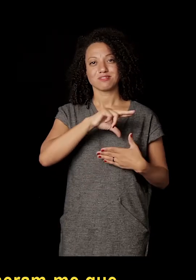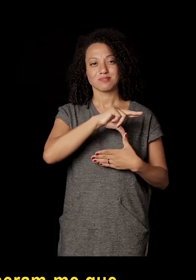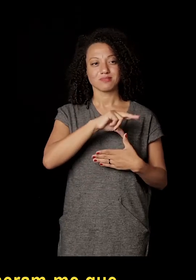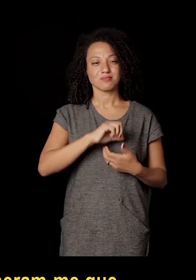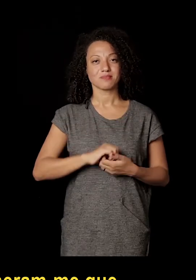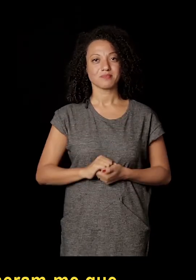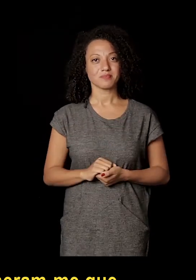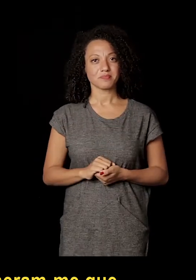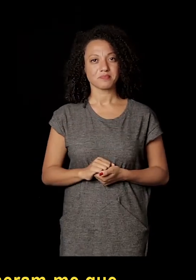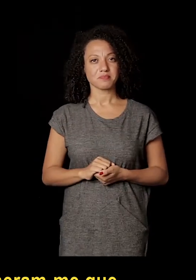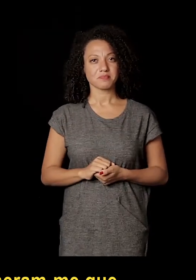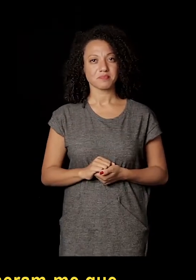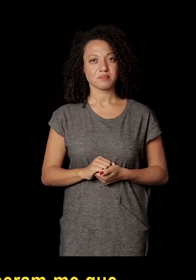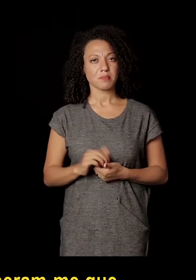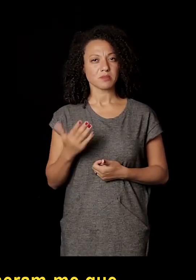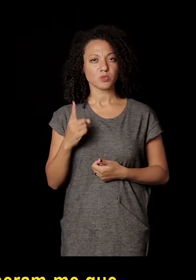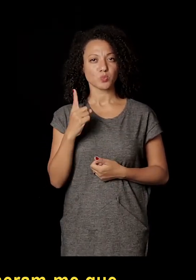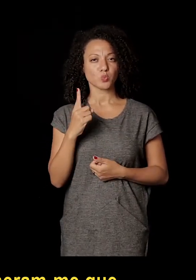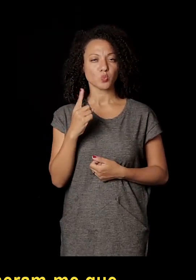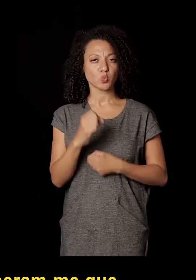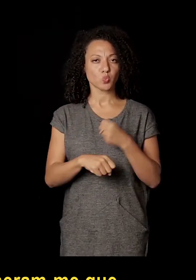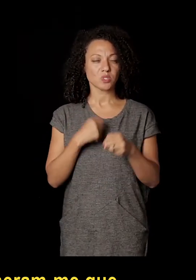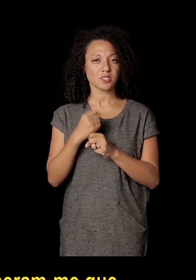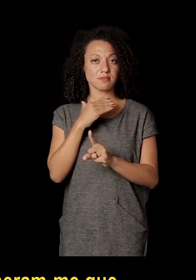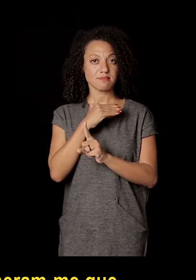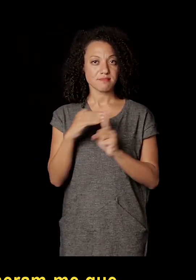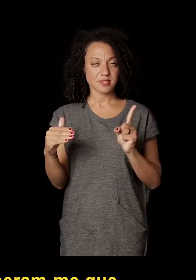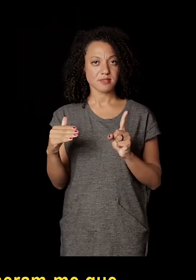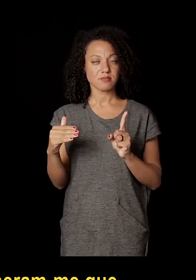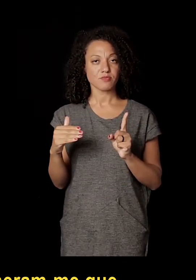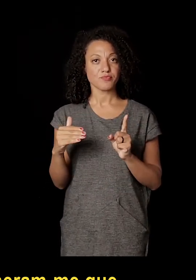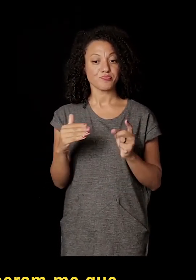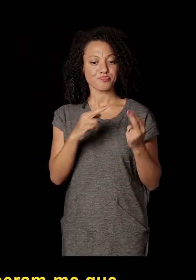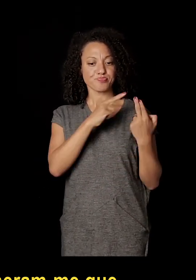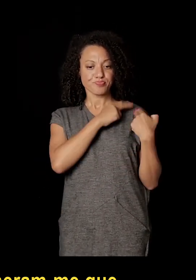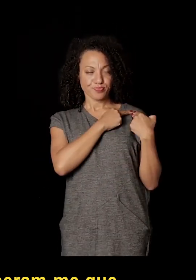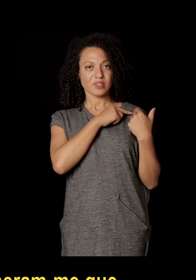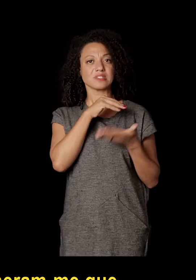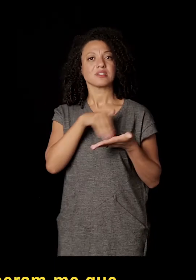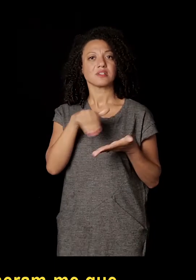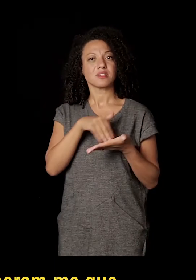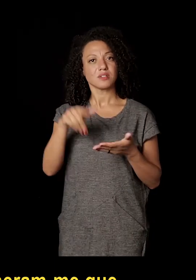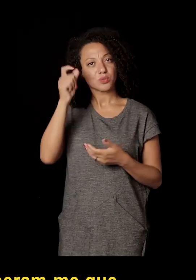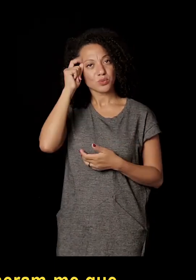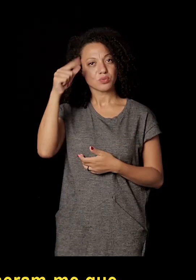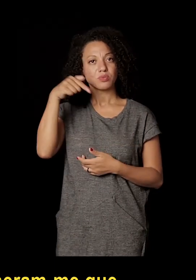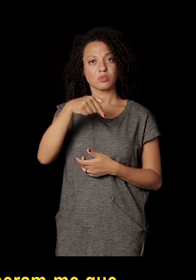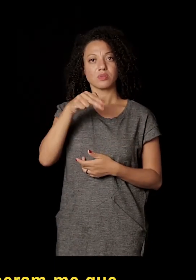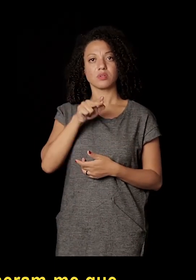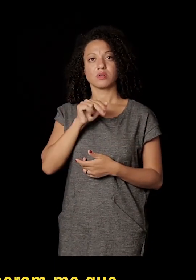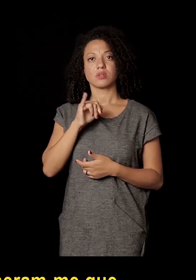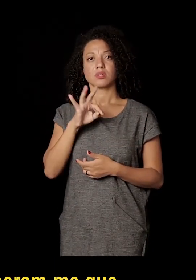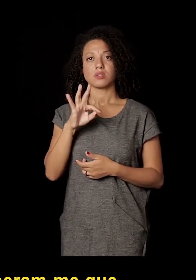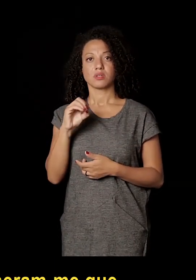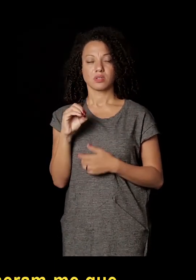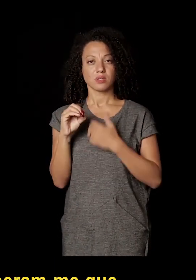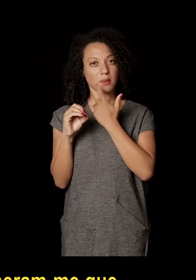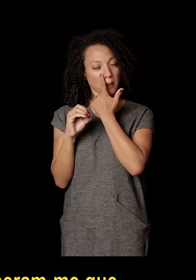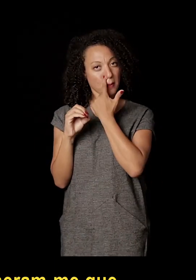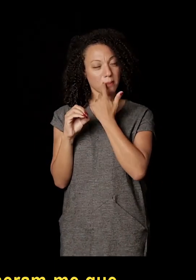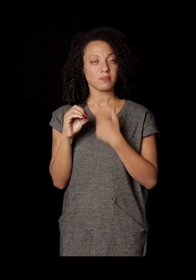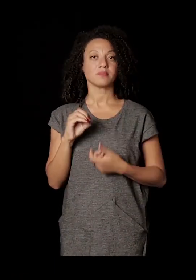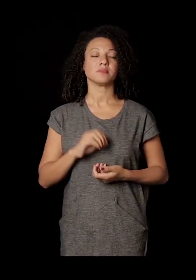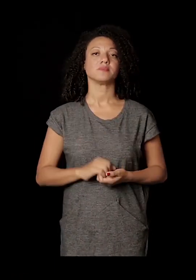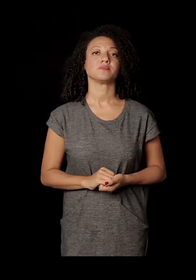Hace un año y medio aproximadamente, me propusieron que me encargue de la Secretaría de Cultura de Quito.